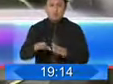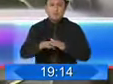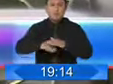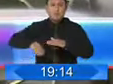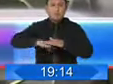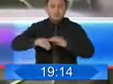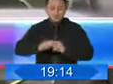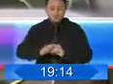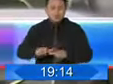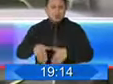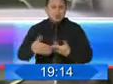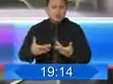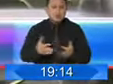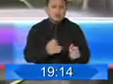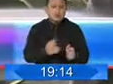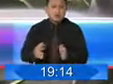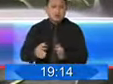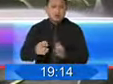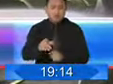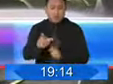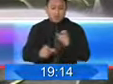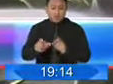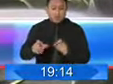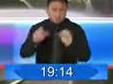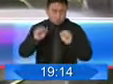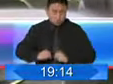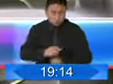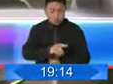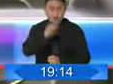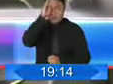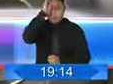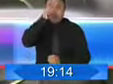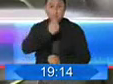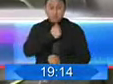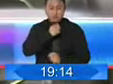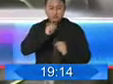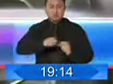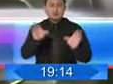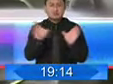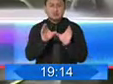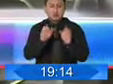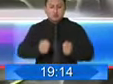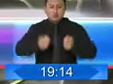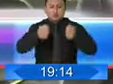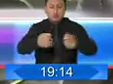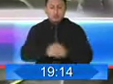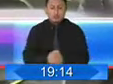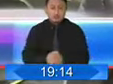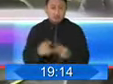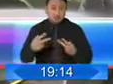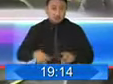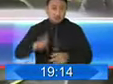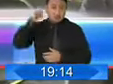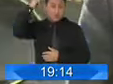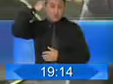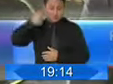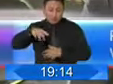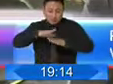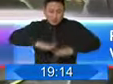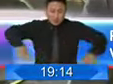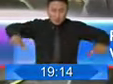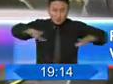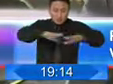es el tratamiento mínimo para que se puedan certificar estas clínicas privadas y también sea el Estado, y en este caso